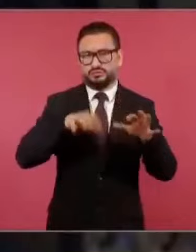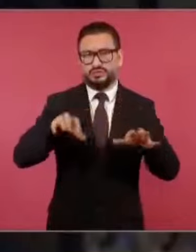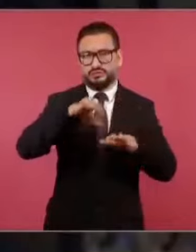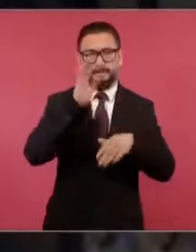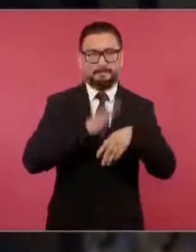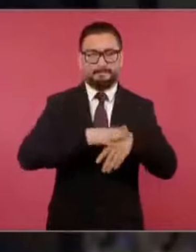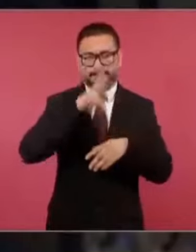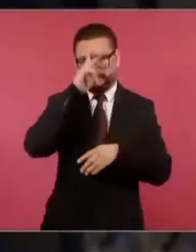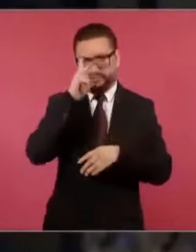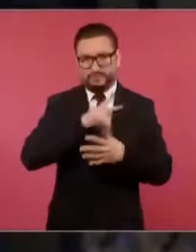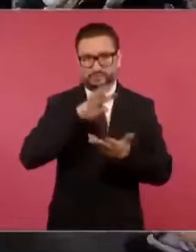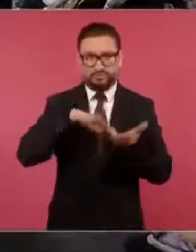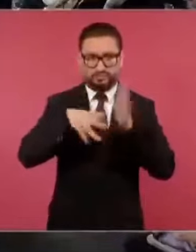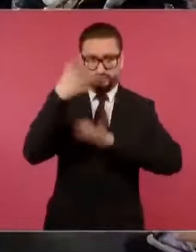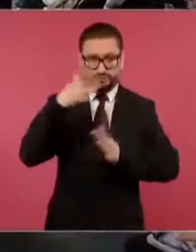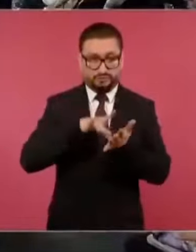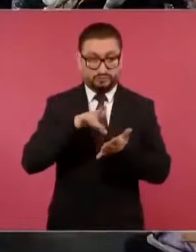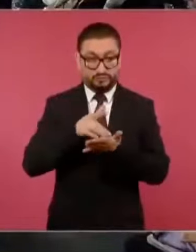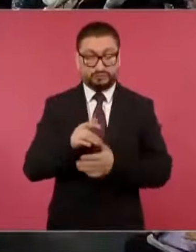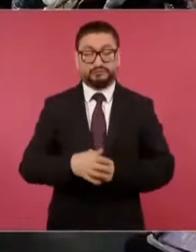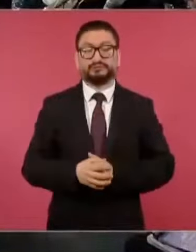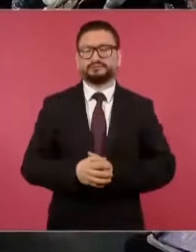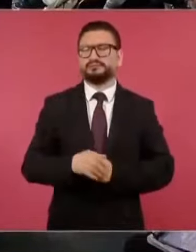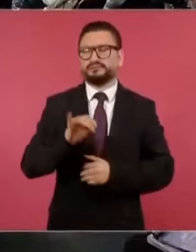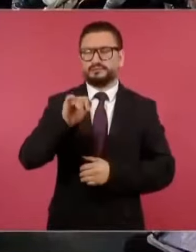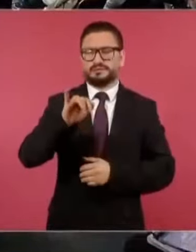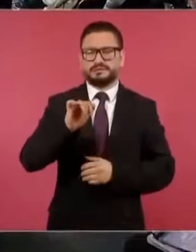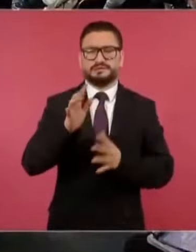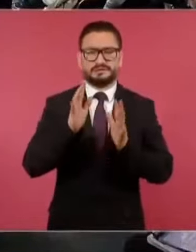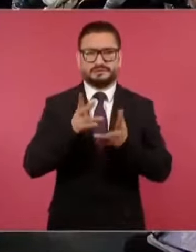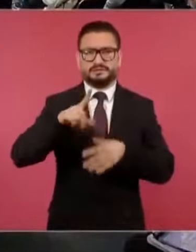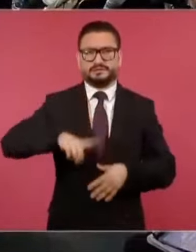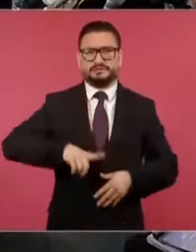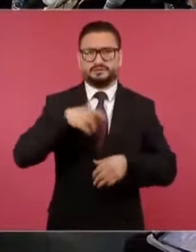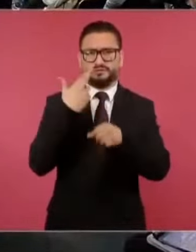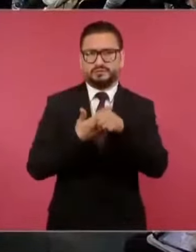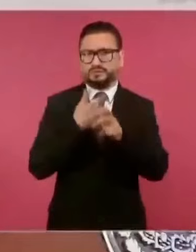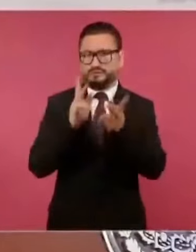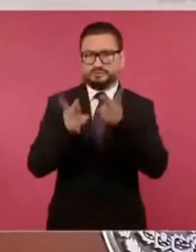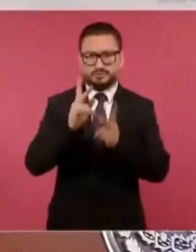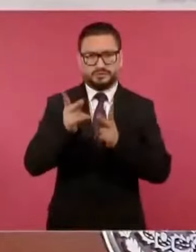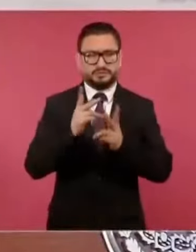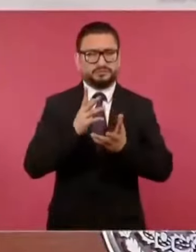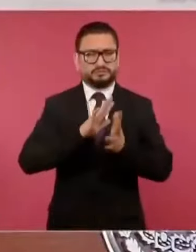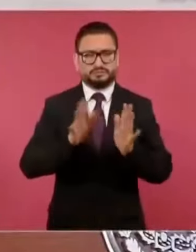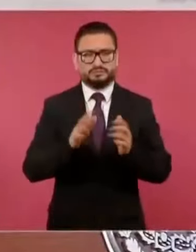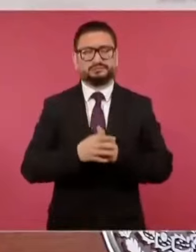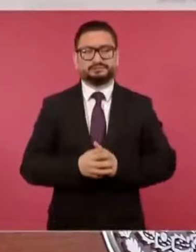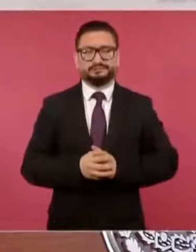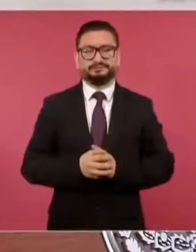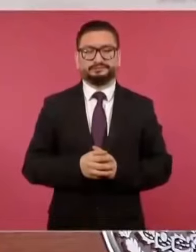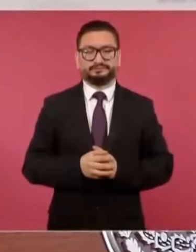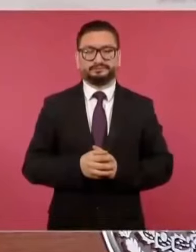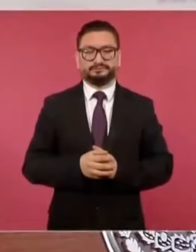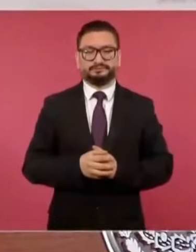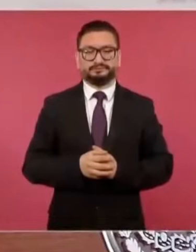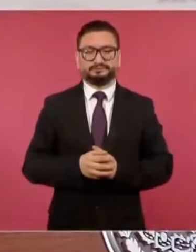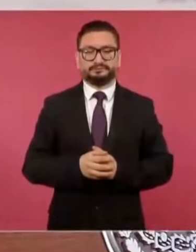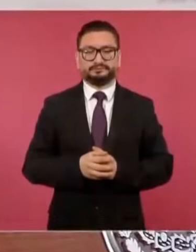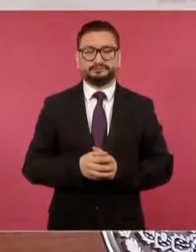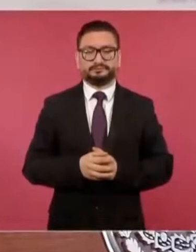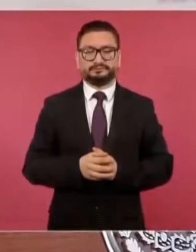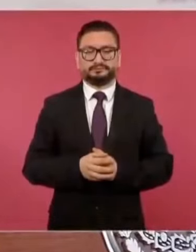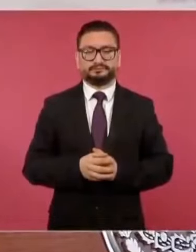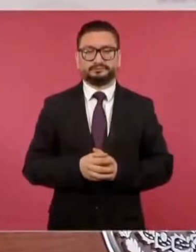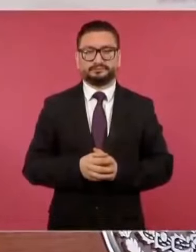más índices de violencia. Sí, se está viendo con los gobernadores y